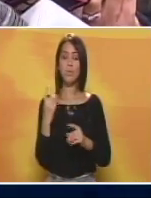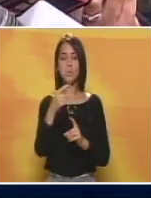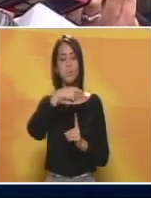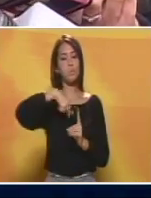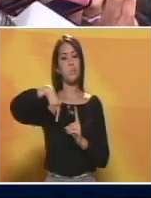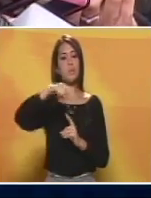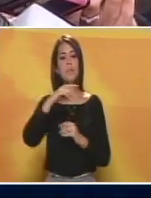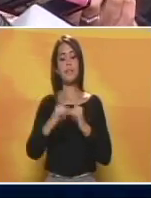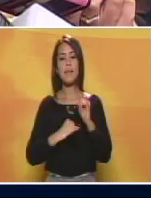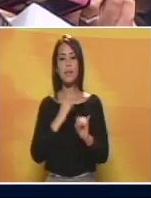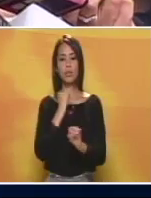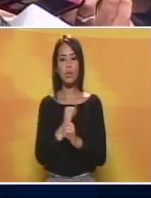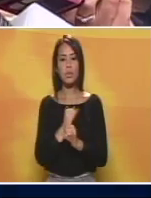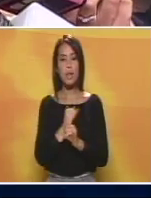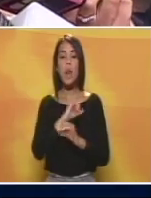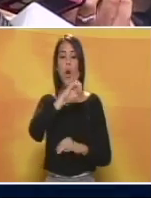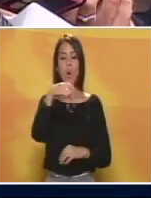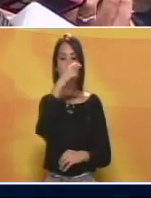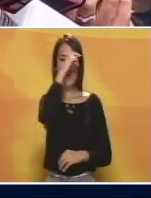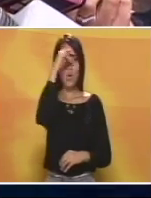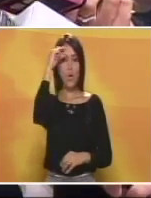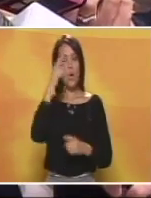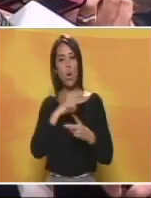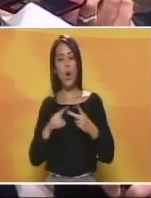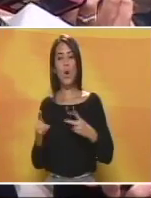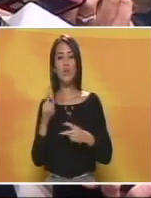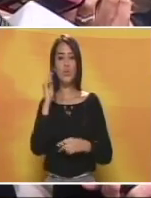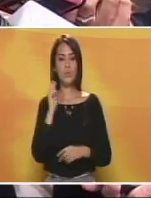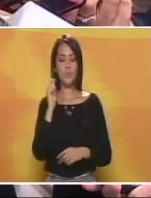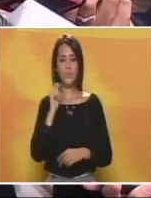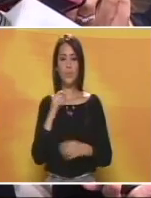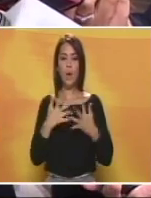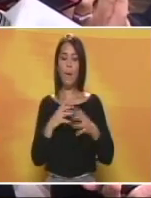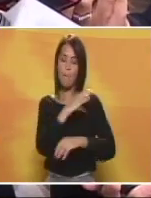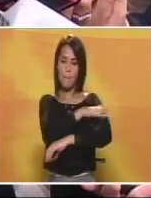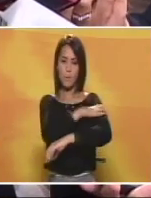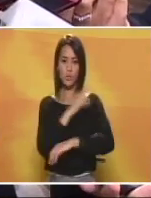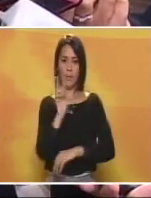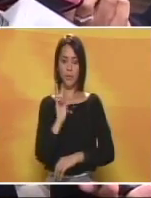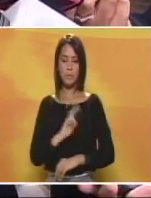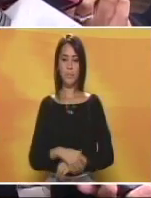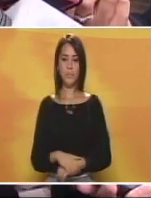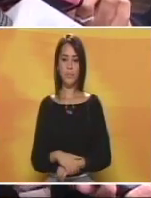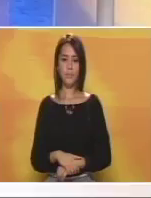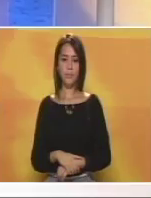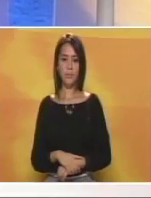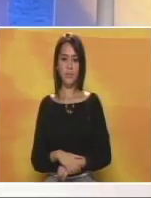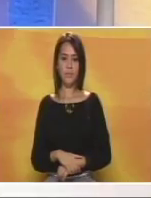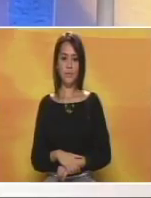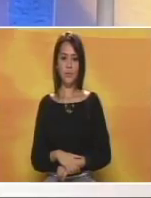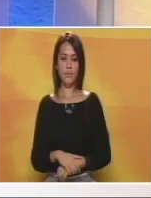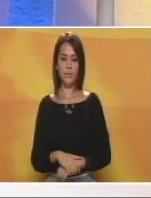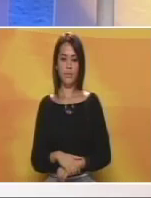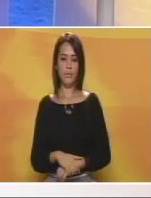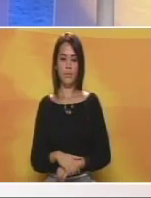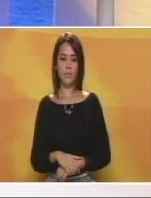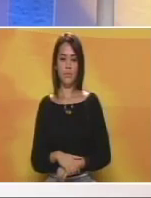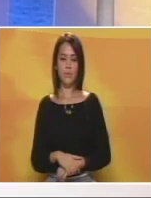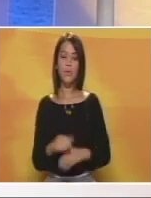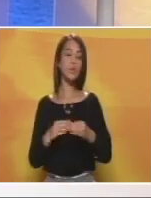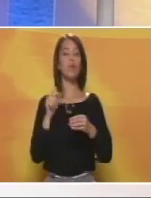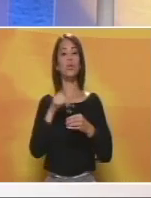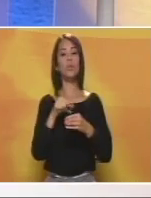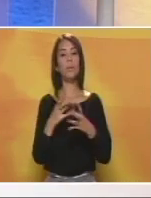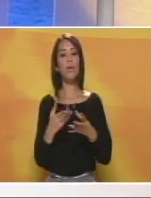internacional que ha emprendido el diputado Julio Borges con otros dirigentes de la oposición venezolana. Los integrantes del